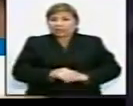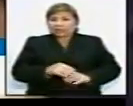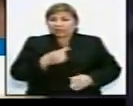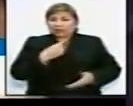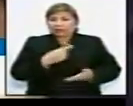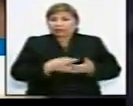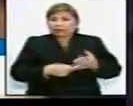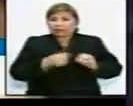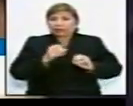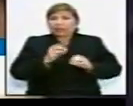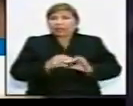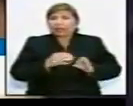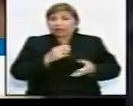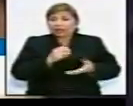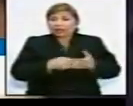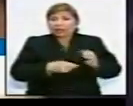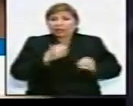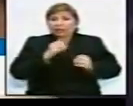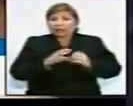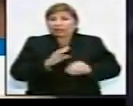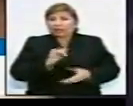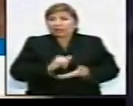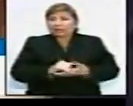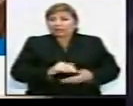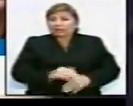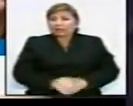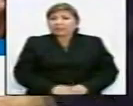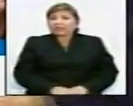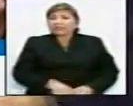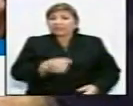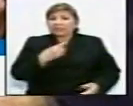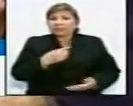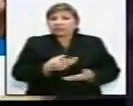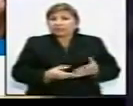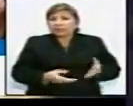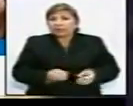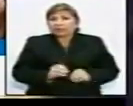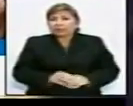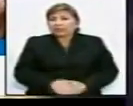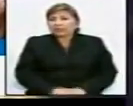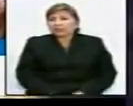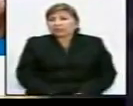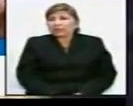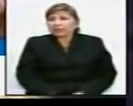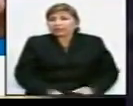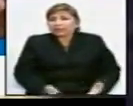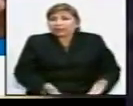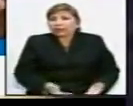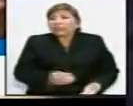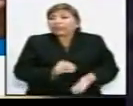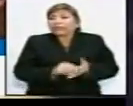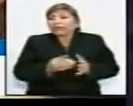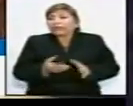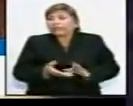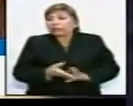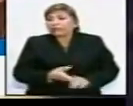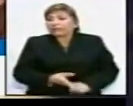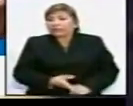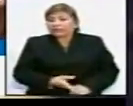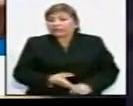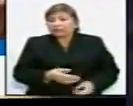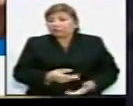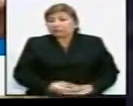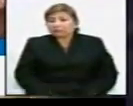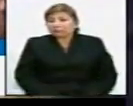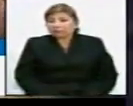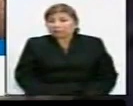a la alta dirección para su aprobación lo antes posible, porque entendemos la necesidad de aquellas personas que desean